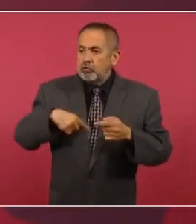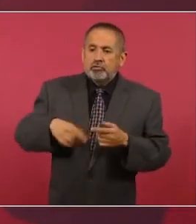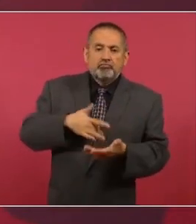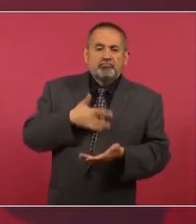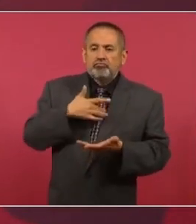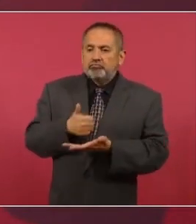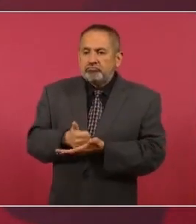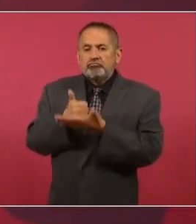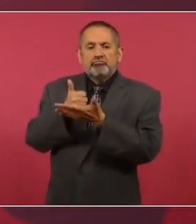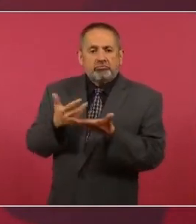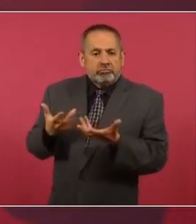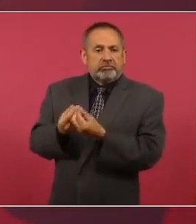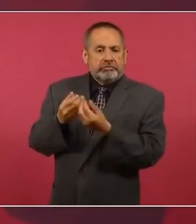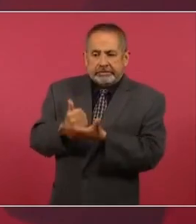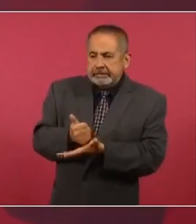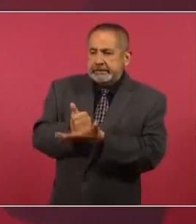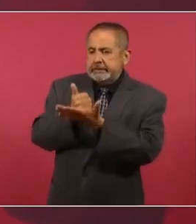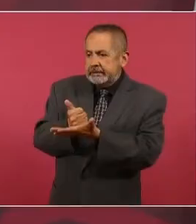cooperar